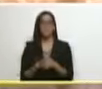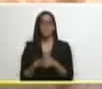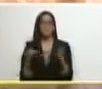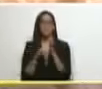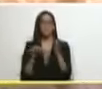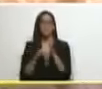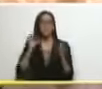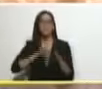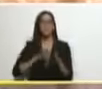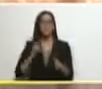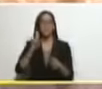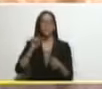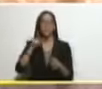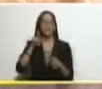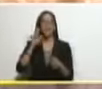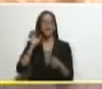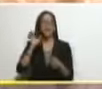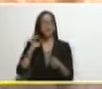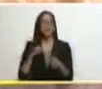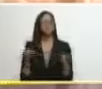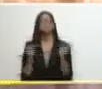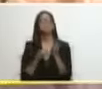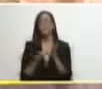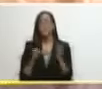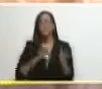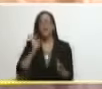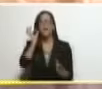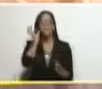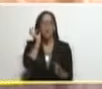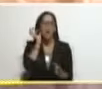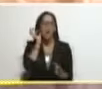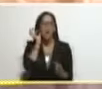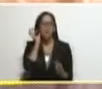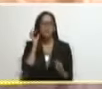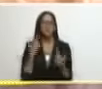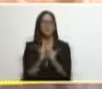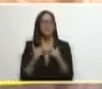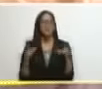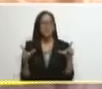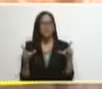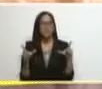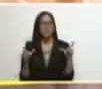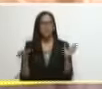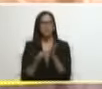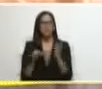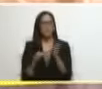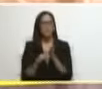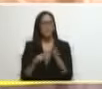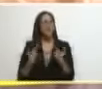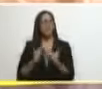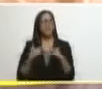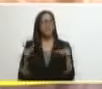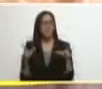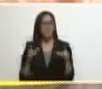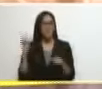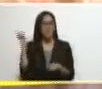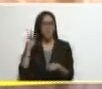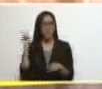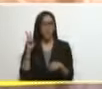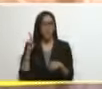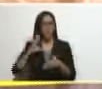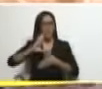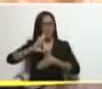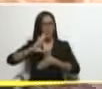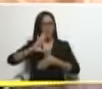¿Dónde está Urimare? ¿Dónde están las mujeres de la libertad? ¿Dónde están las libertadoras de Venezuela y de